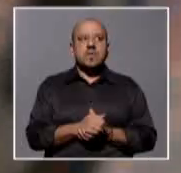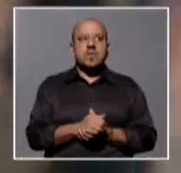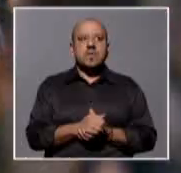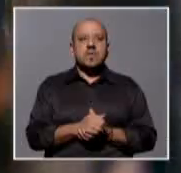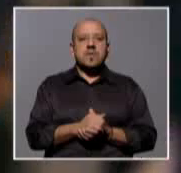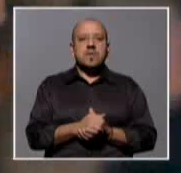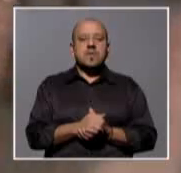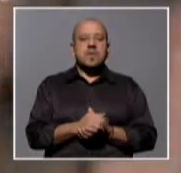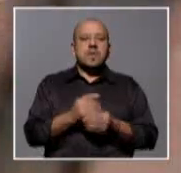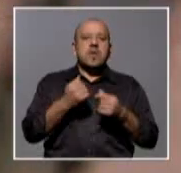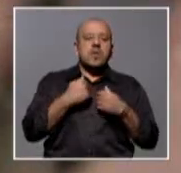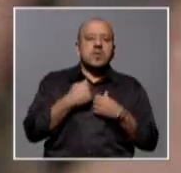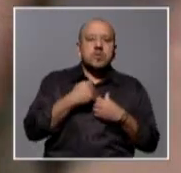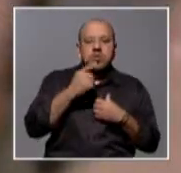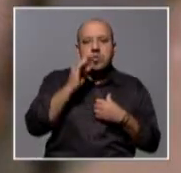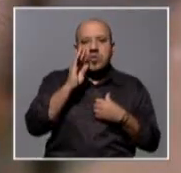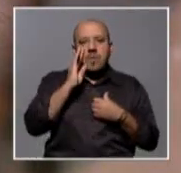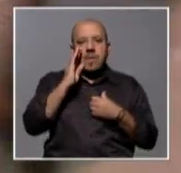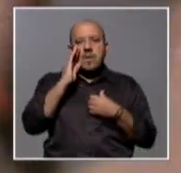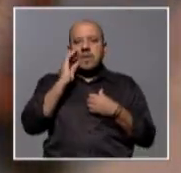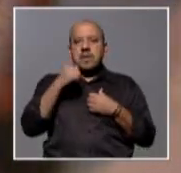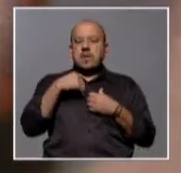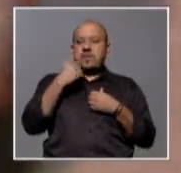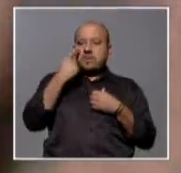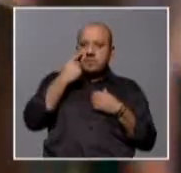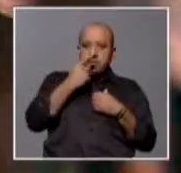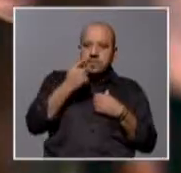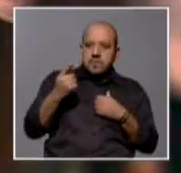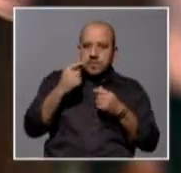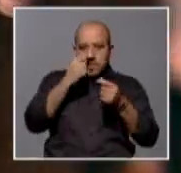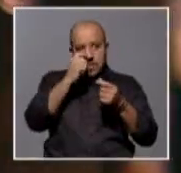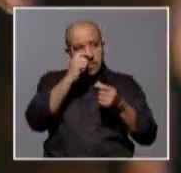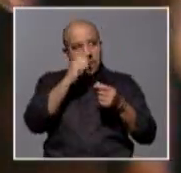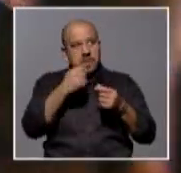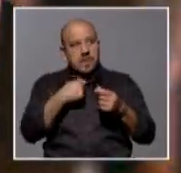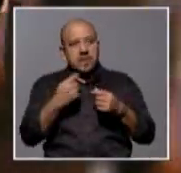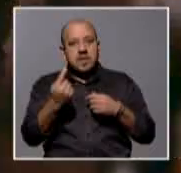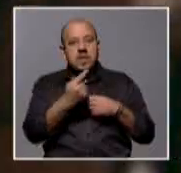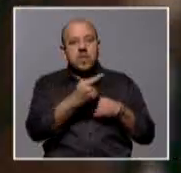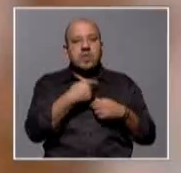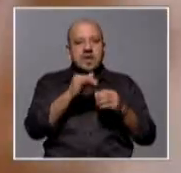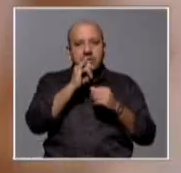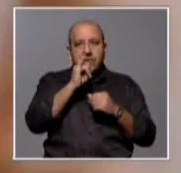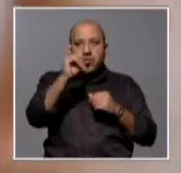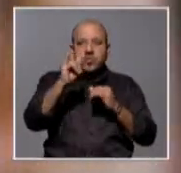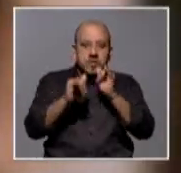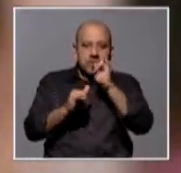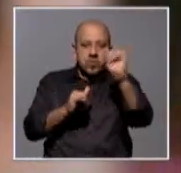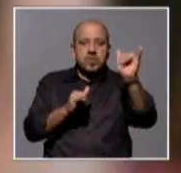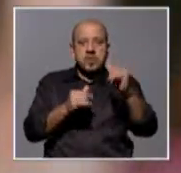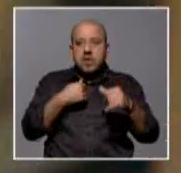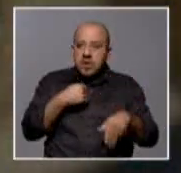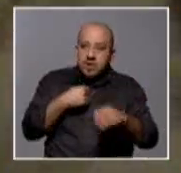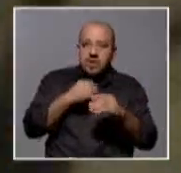Las madres nos empezamos a conocer entre nosotros en las denuncias. Íbamos a hacer la denuncia,